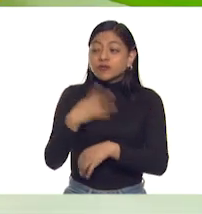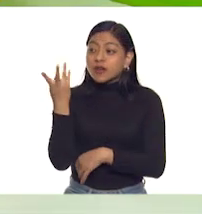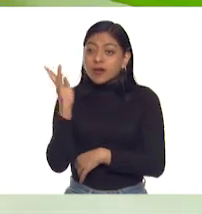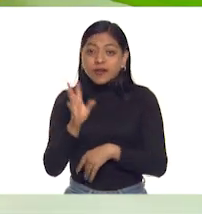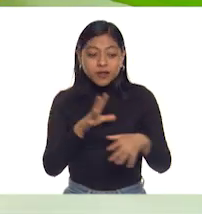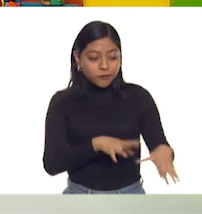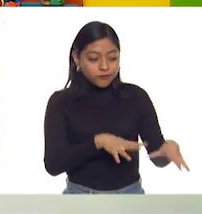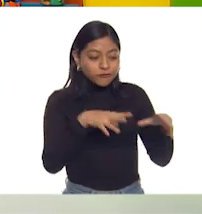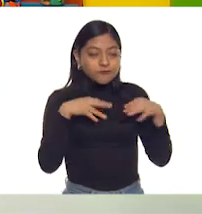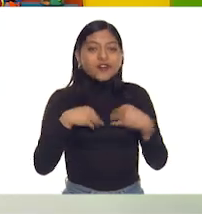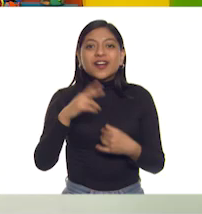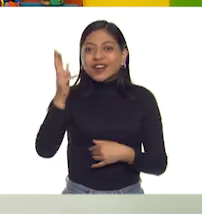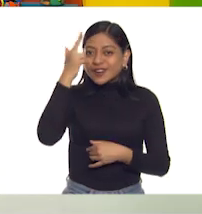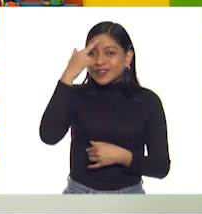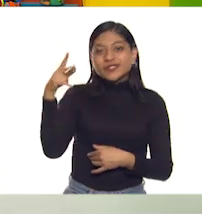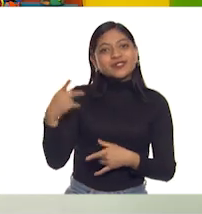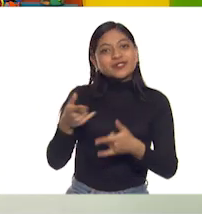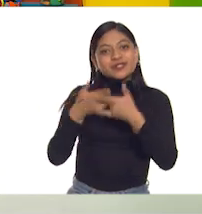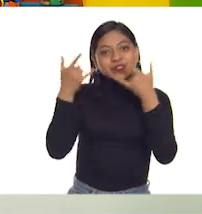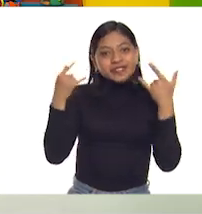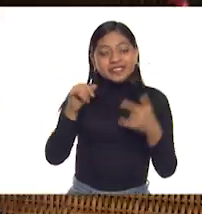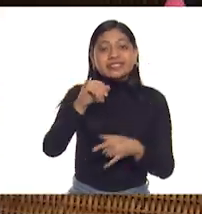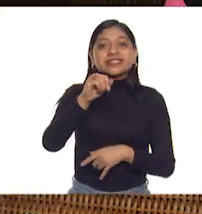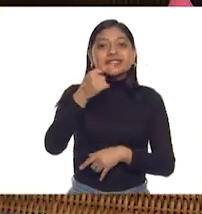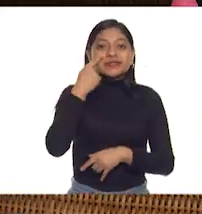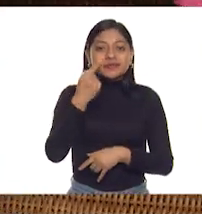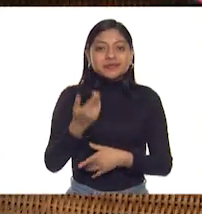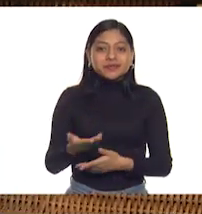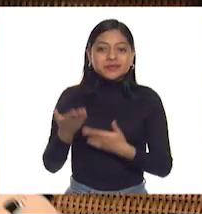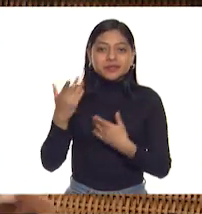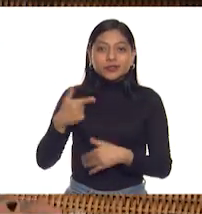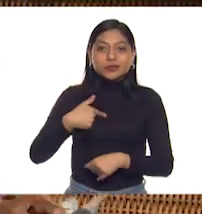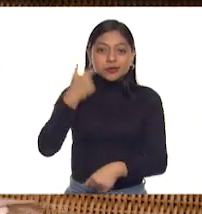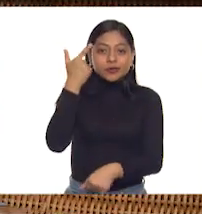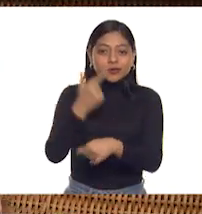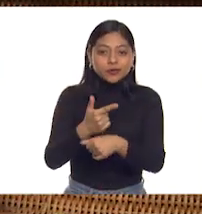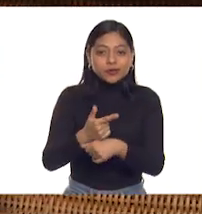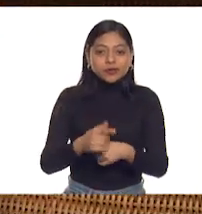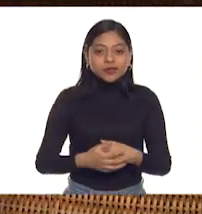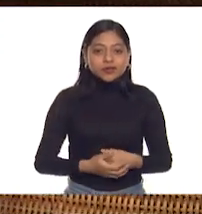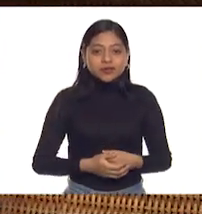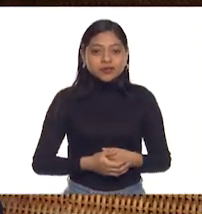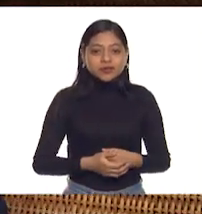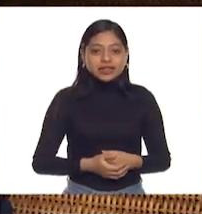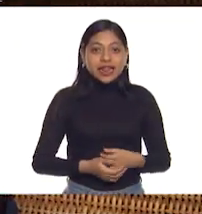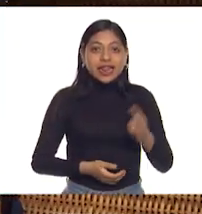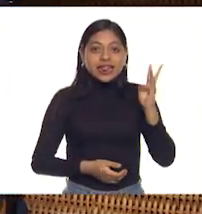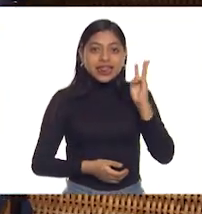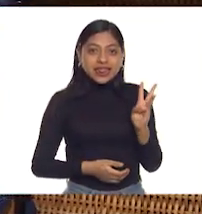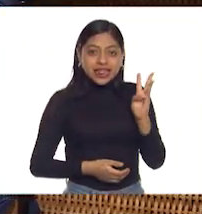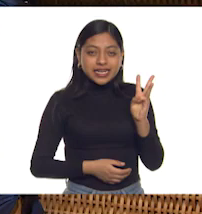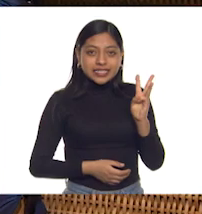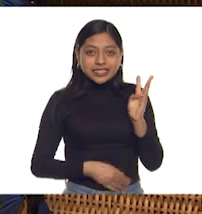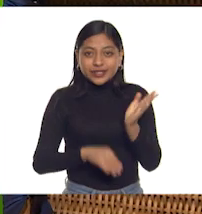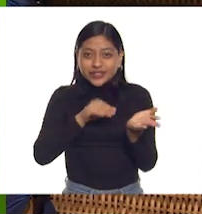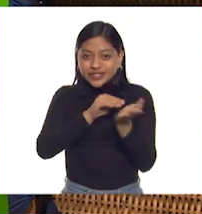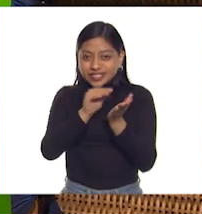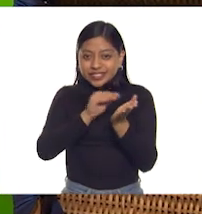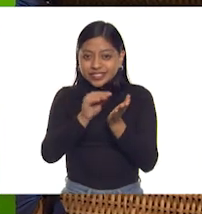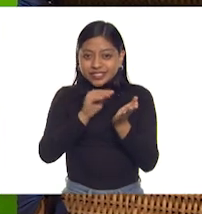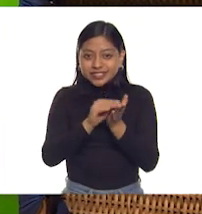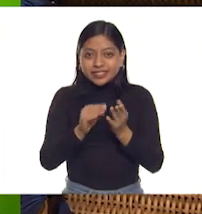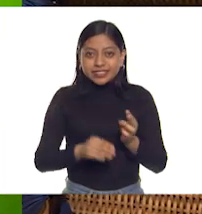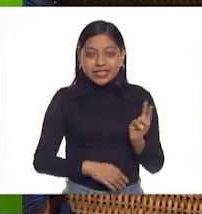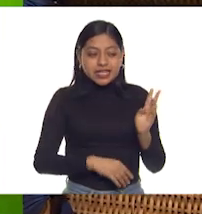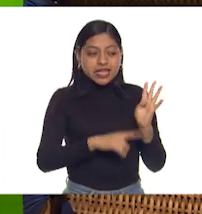adoptiva. ¡Ay, sí! Y mira, yo encontré aquí a los tres cochinitos y